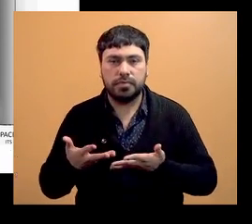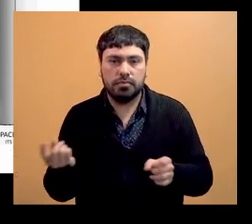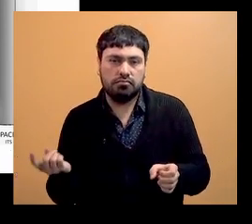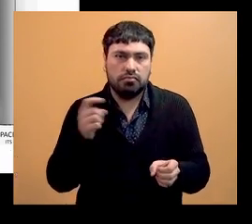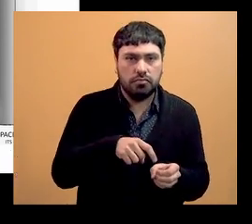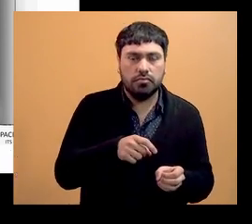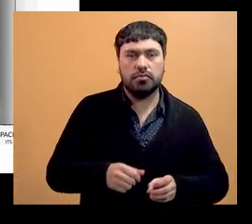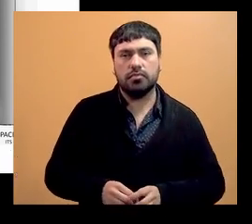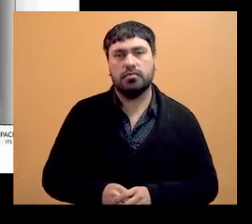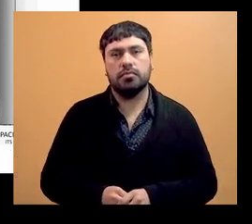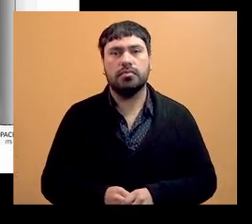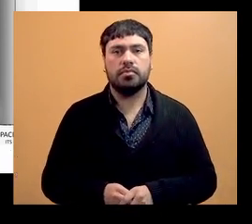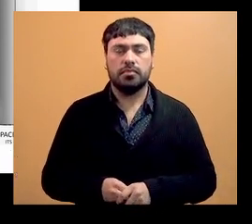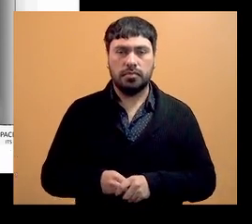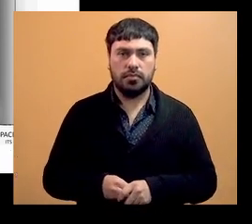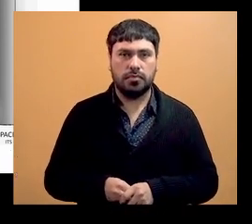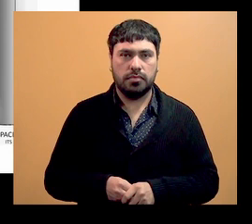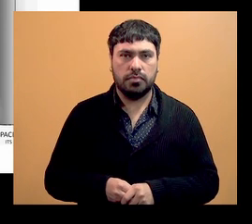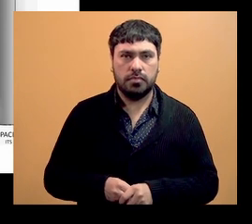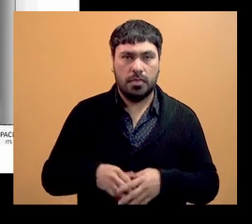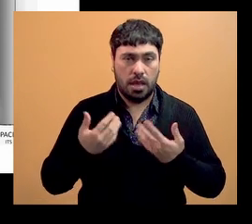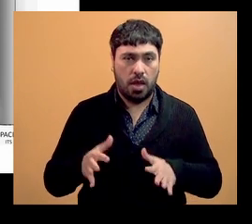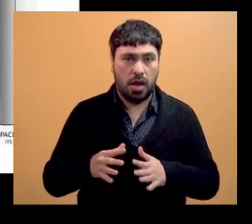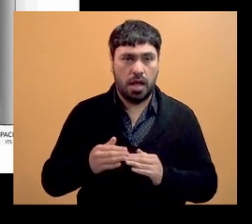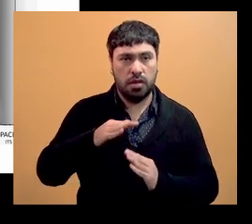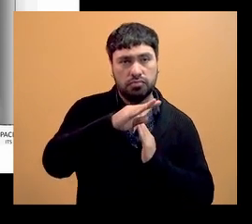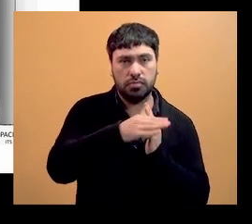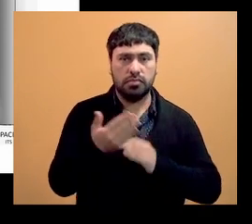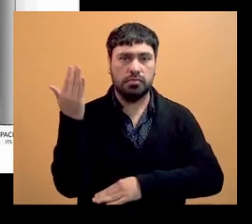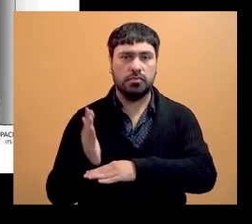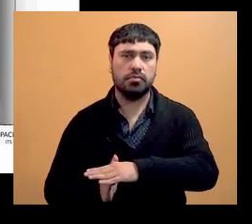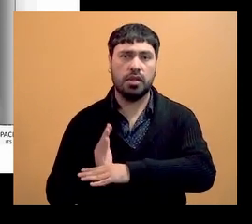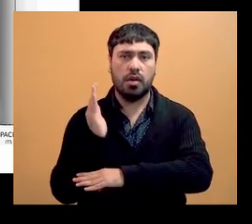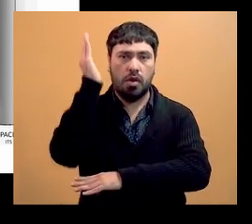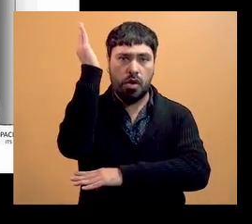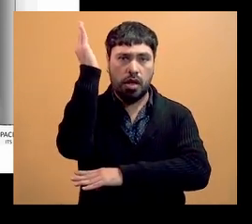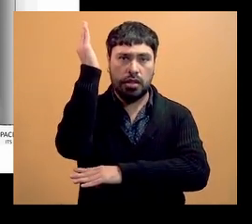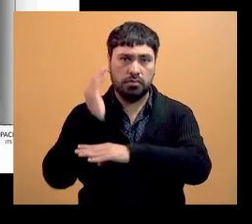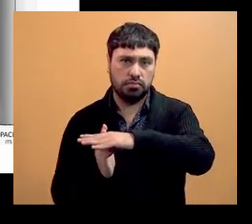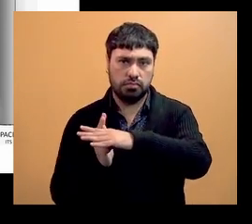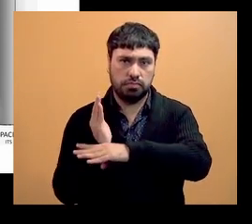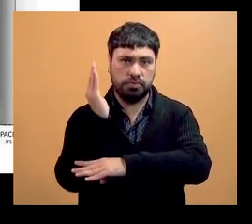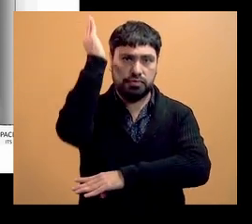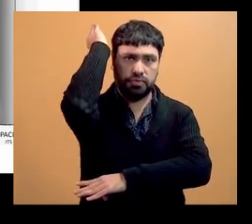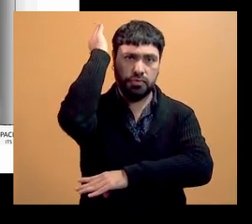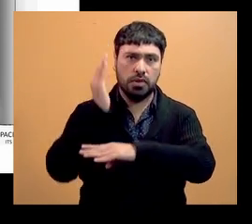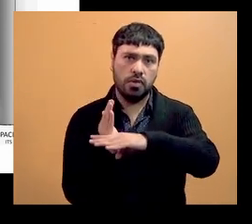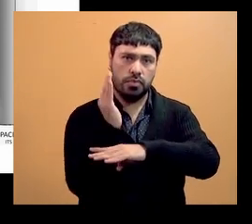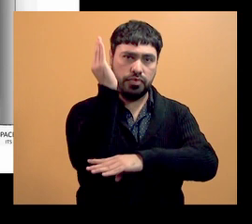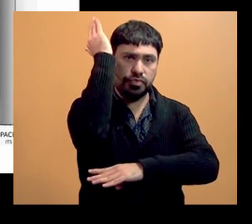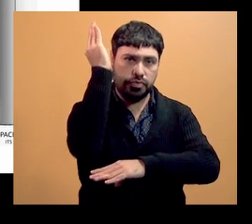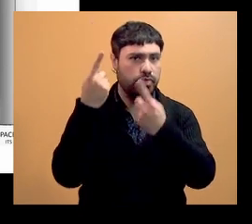En la imagen tenemos no un abanico completo de los cohetes existentes hoy en día, pero una representación de lo que fueron los últimos